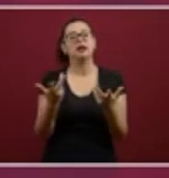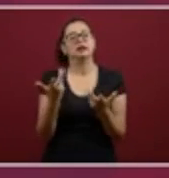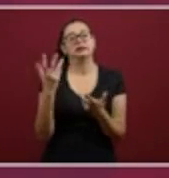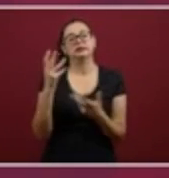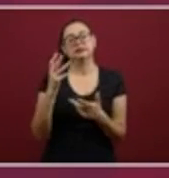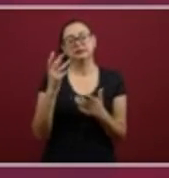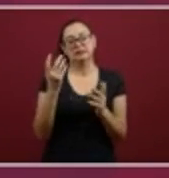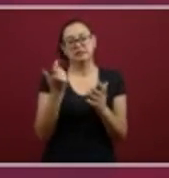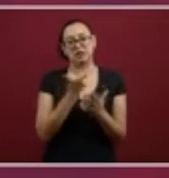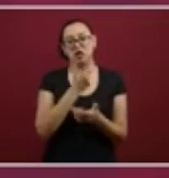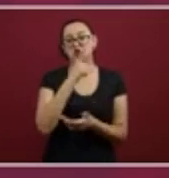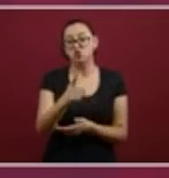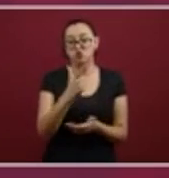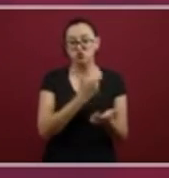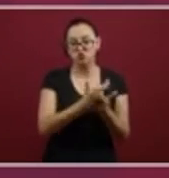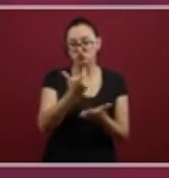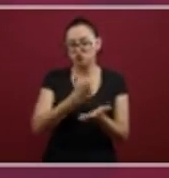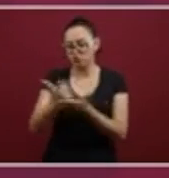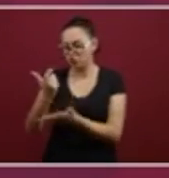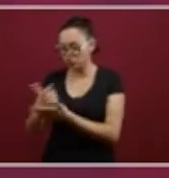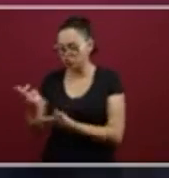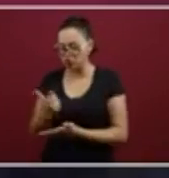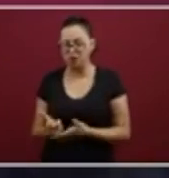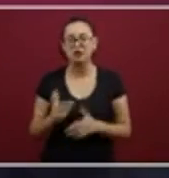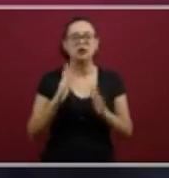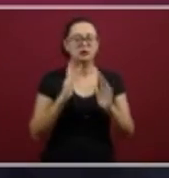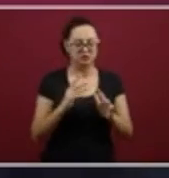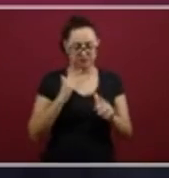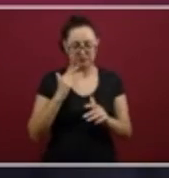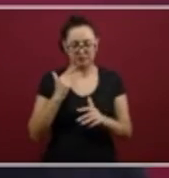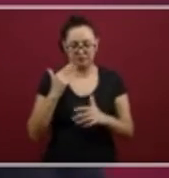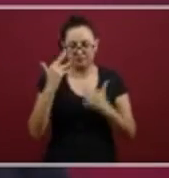vamos a hacer cuando tengamos